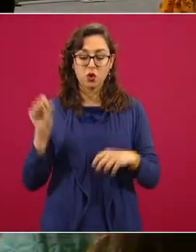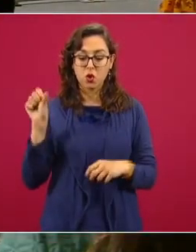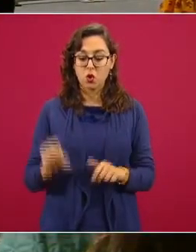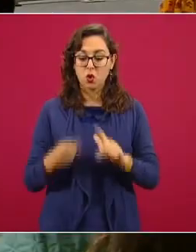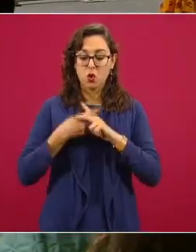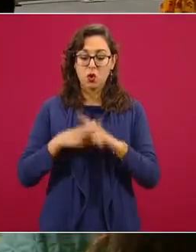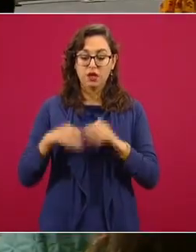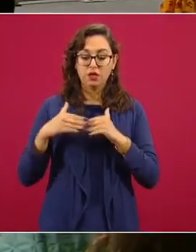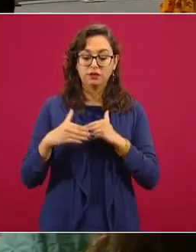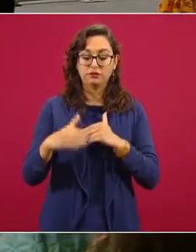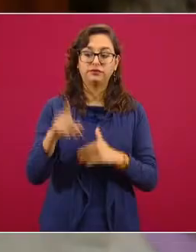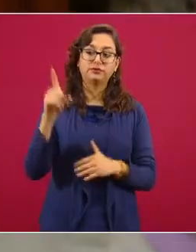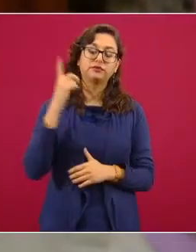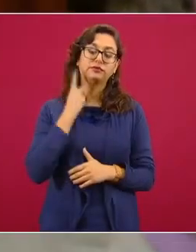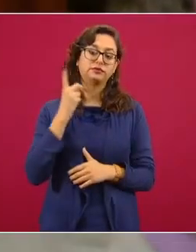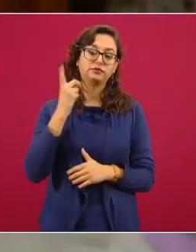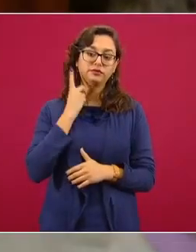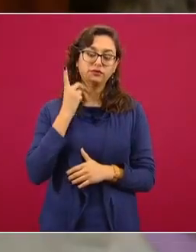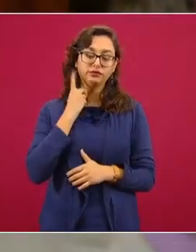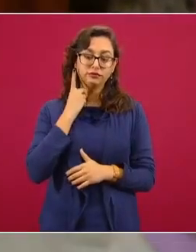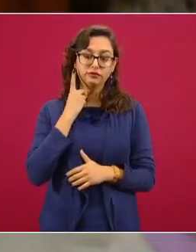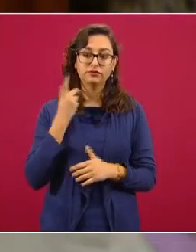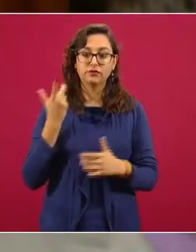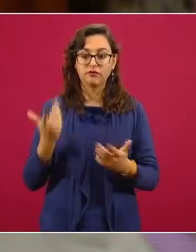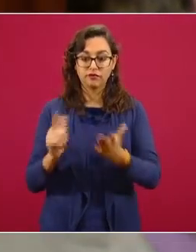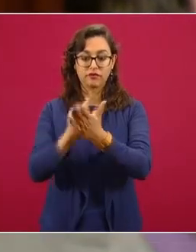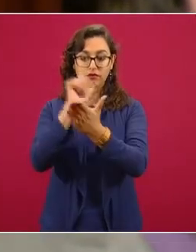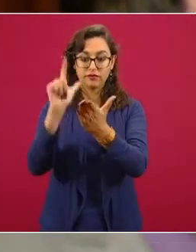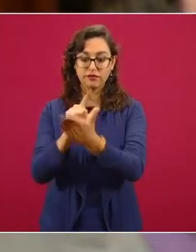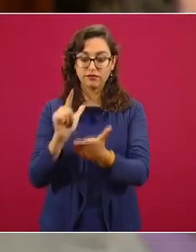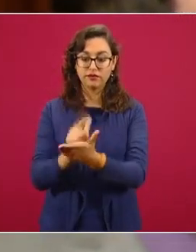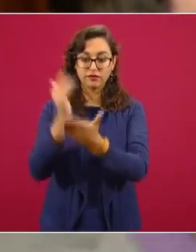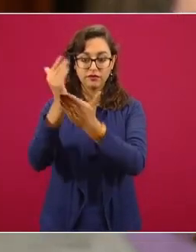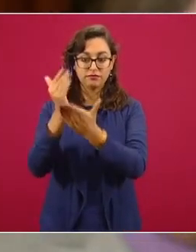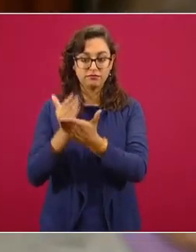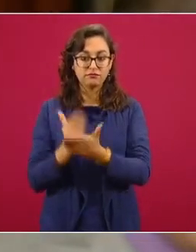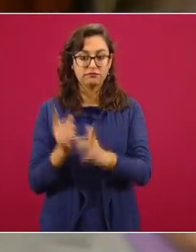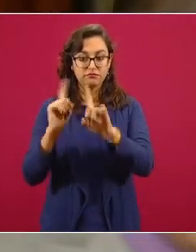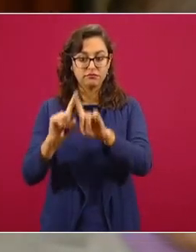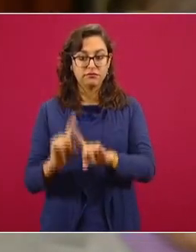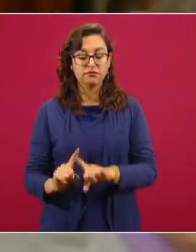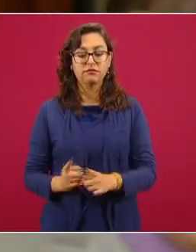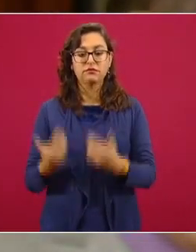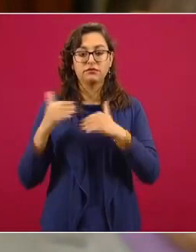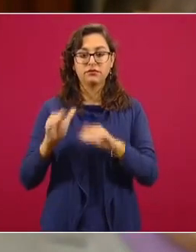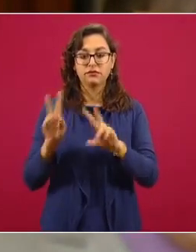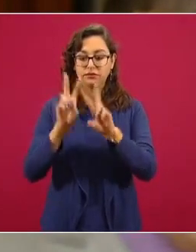en la Cámara de Diputados sobre varias leyes relacionadas con el